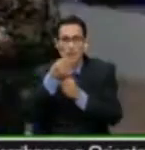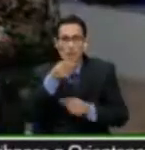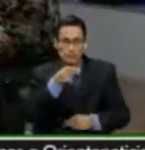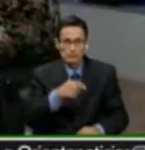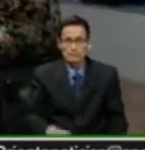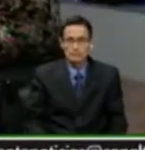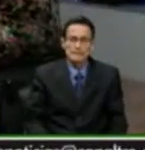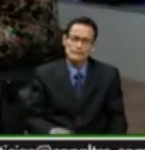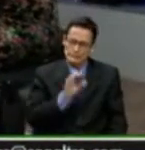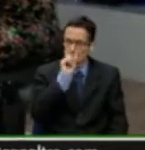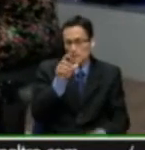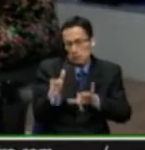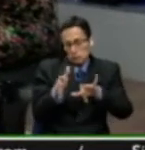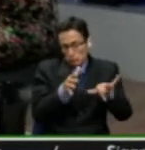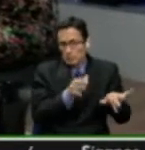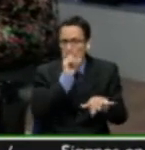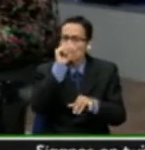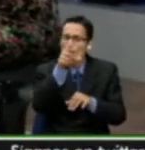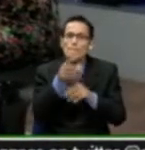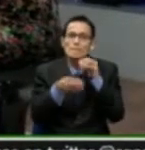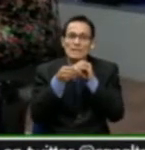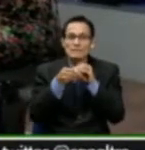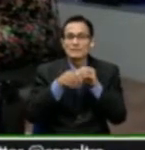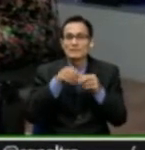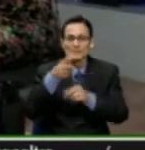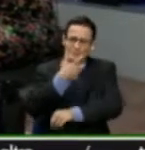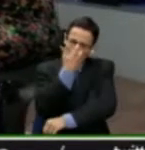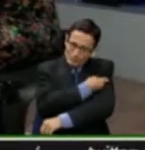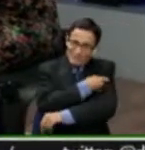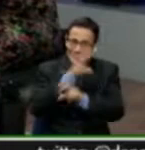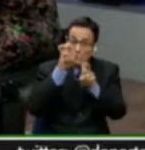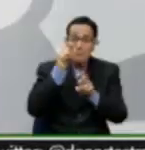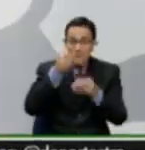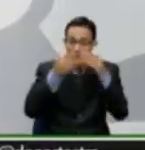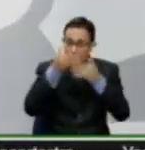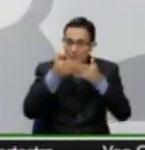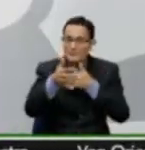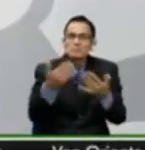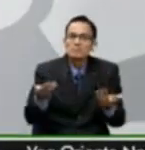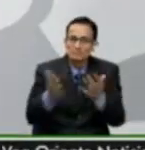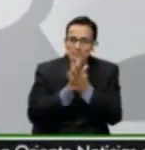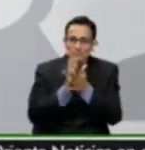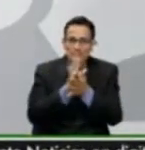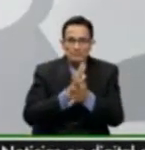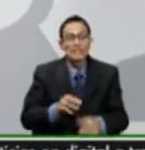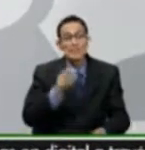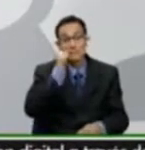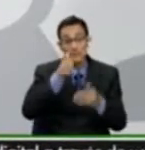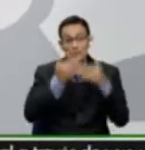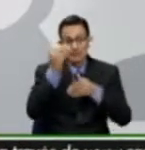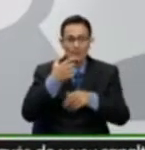Cambiando un poquito del tema, cuéntanos sobre la segunda jornada nacional de vacunación que empieza mañana. Sí, mañana comenzamos la jornada de vacunación, están